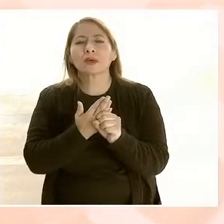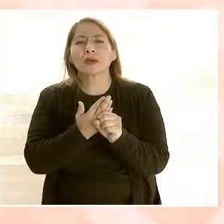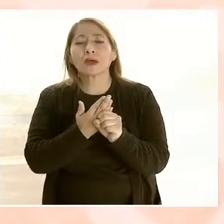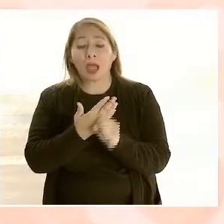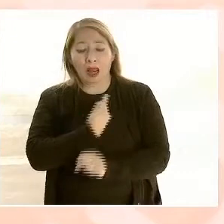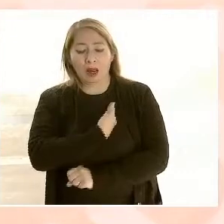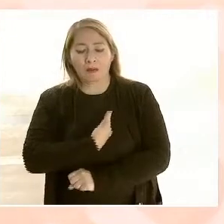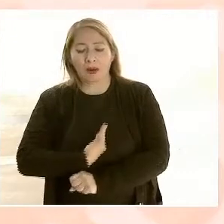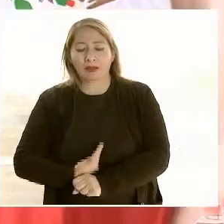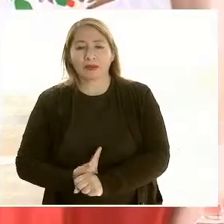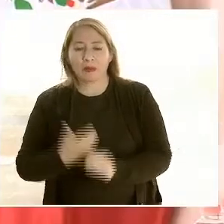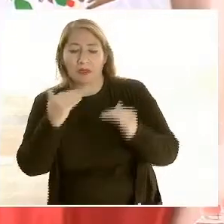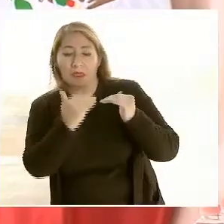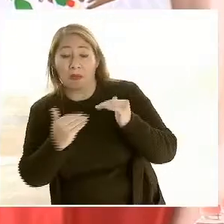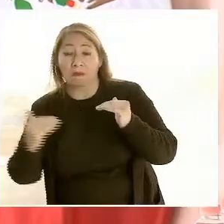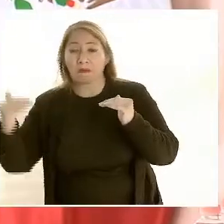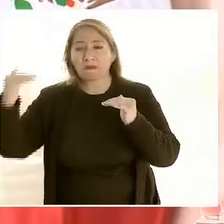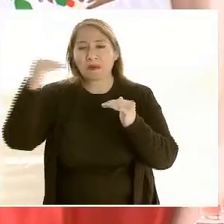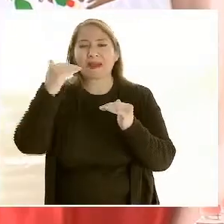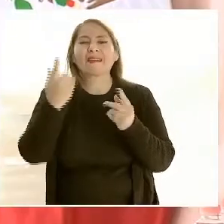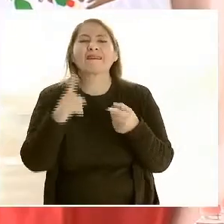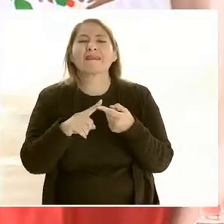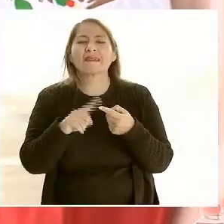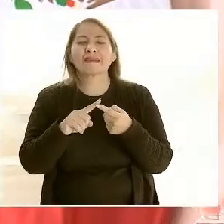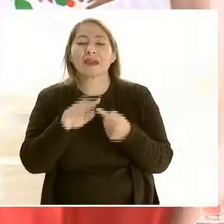es el presidente de la República.